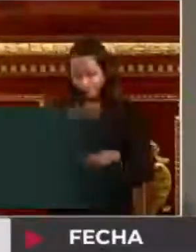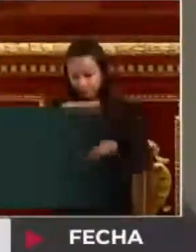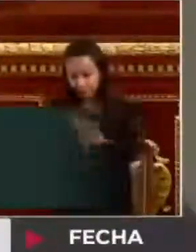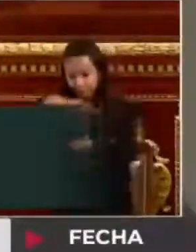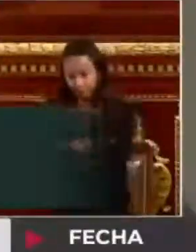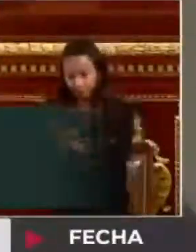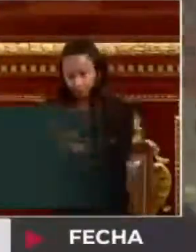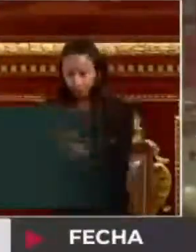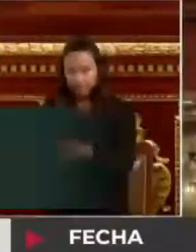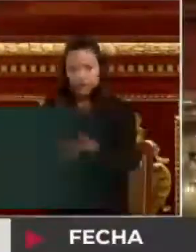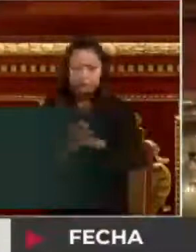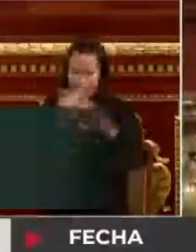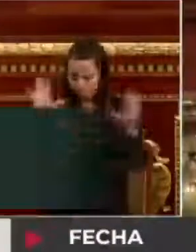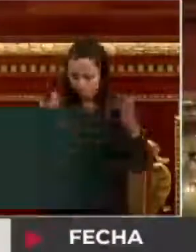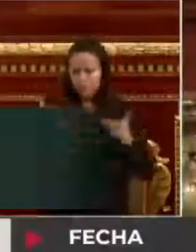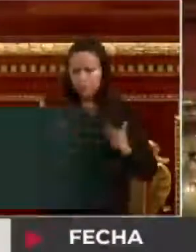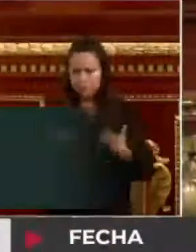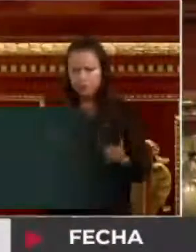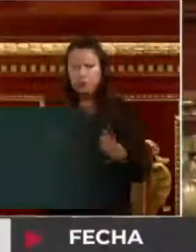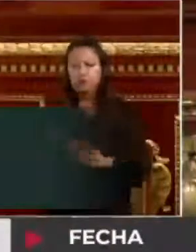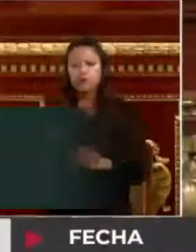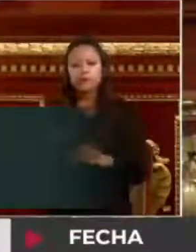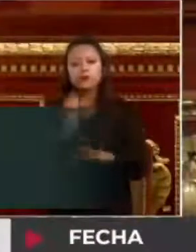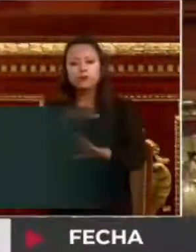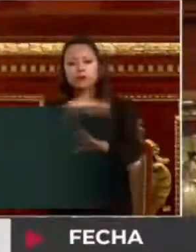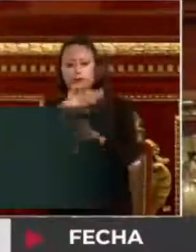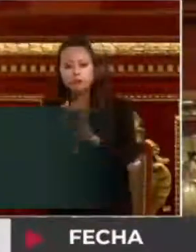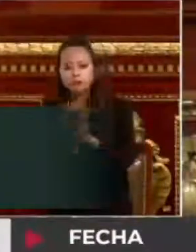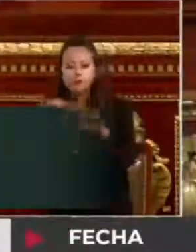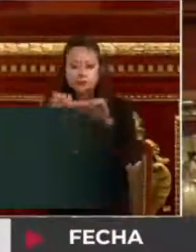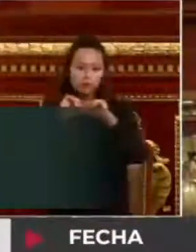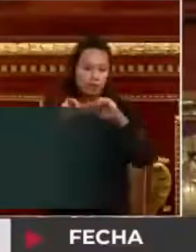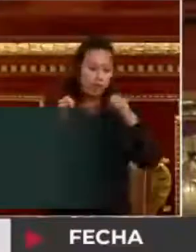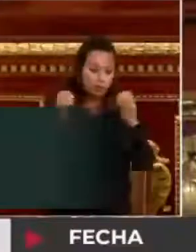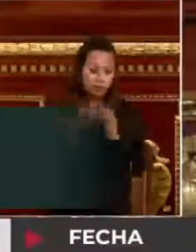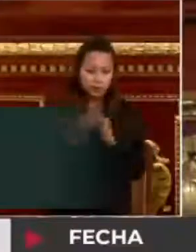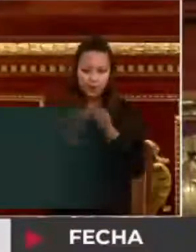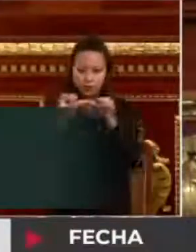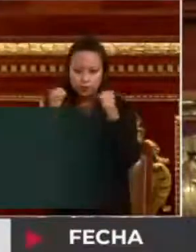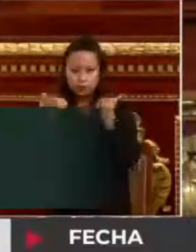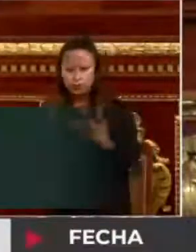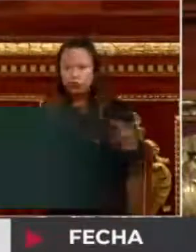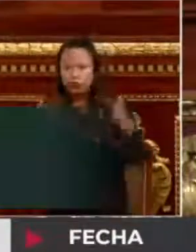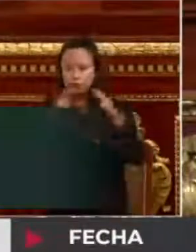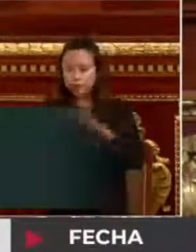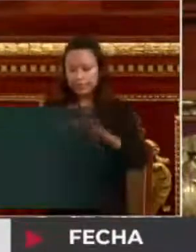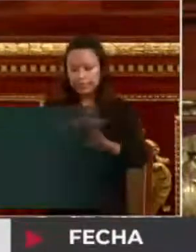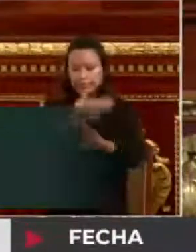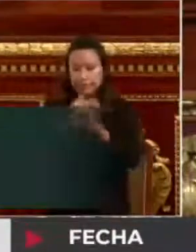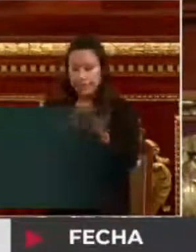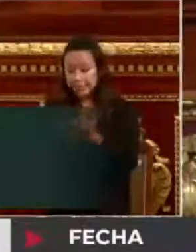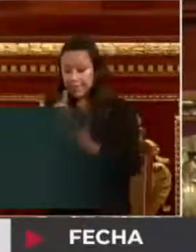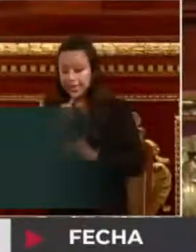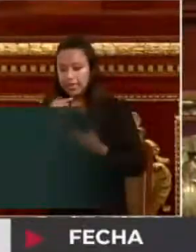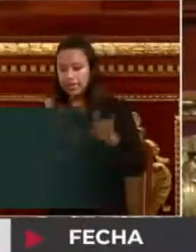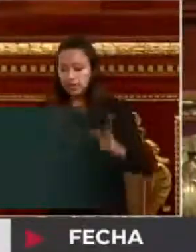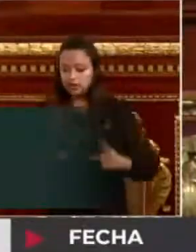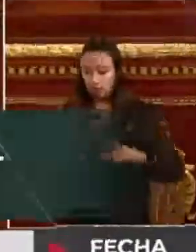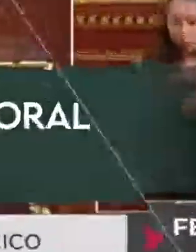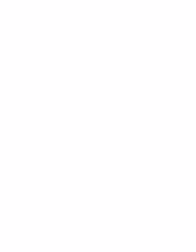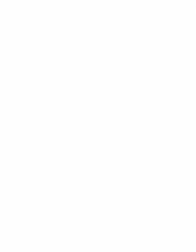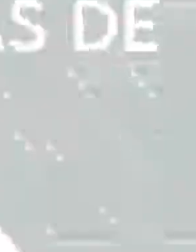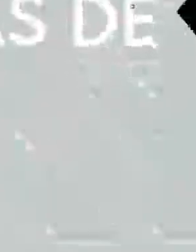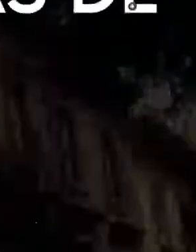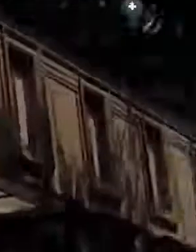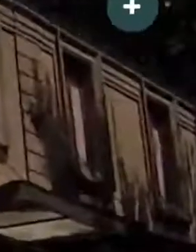de dirección partidista a personas vinculadas con sectas u organizaciones religiosas que atenten contra los derechos humanos y la dignidad de las personas.